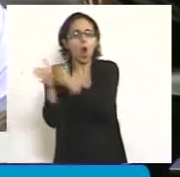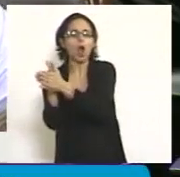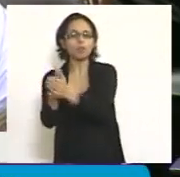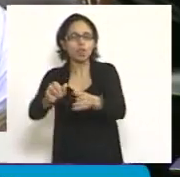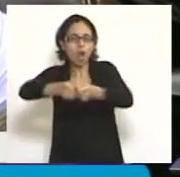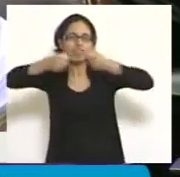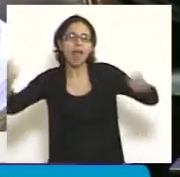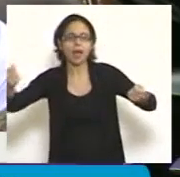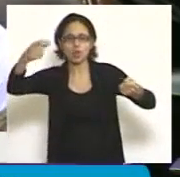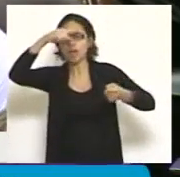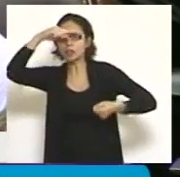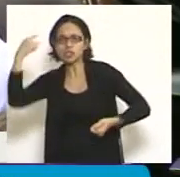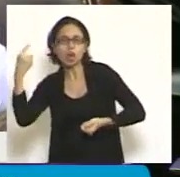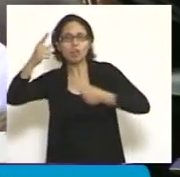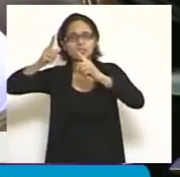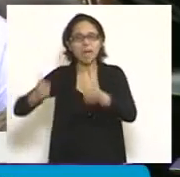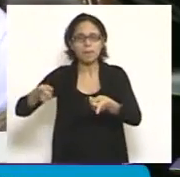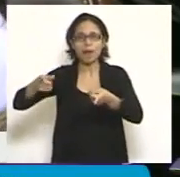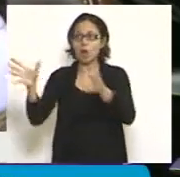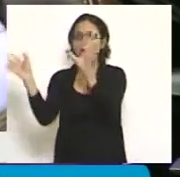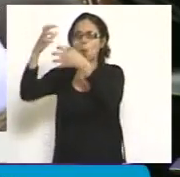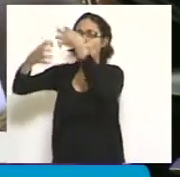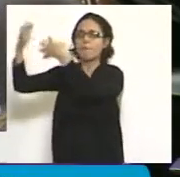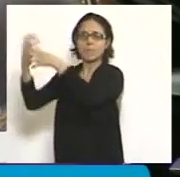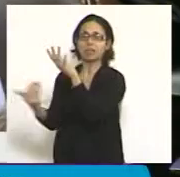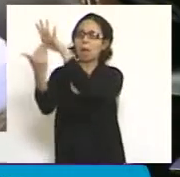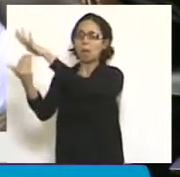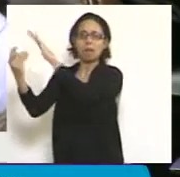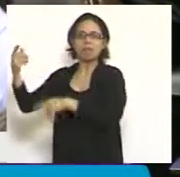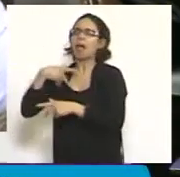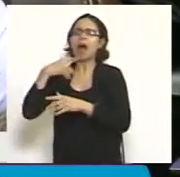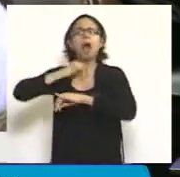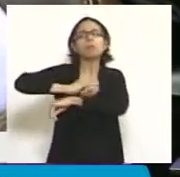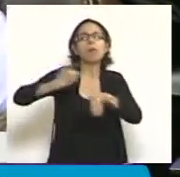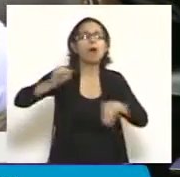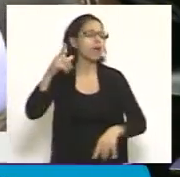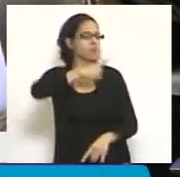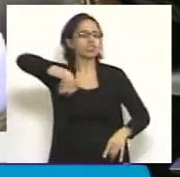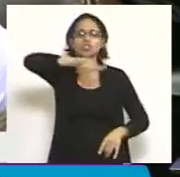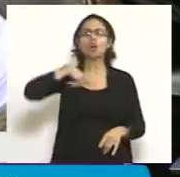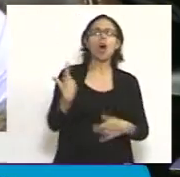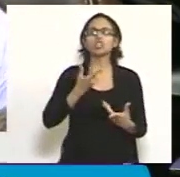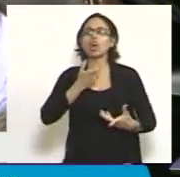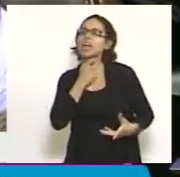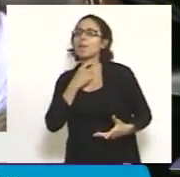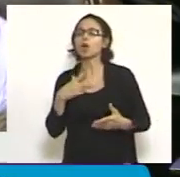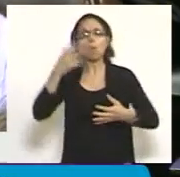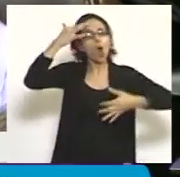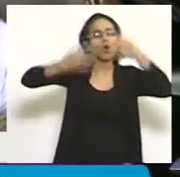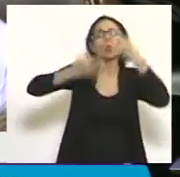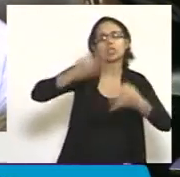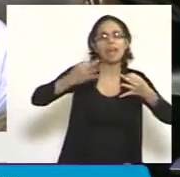y el monopolio mediático diciendo que queremos cooptar la justicia, que hacemos estas reformas para